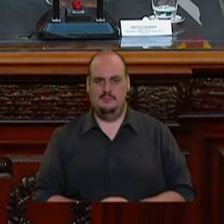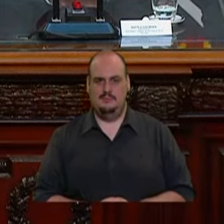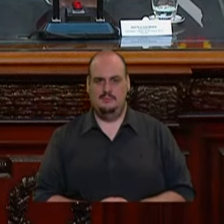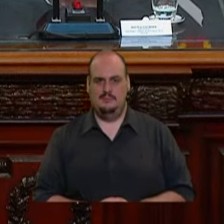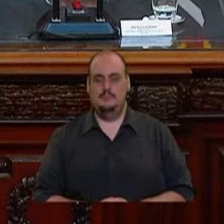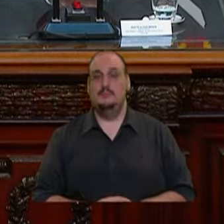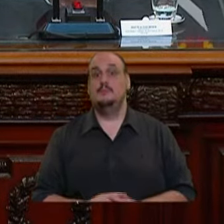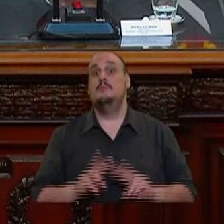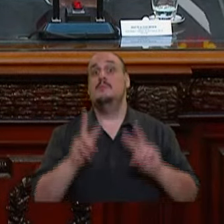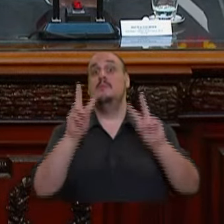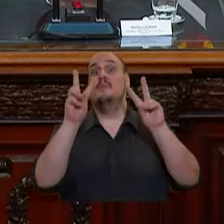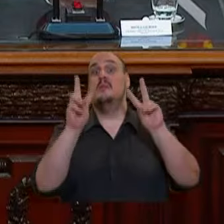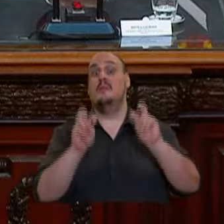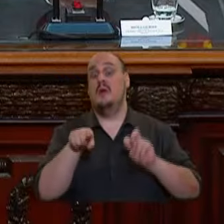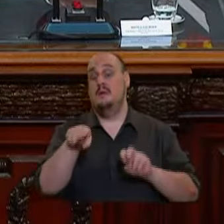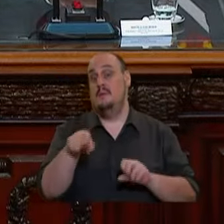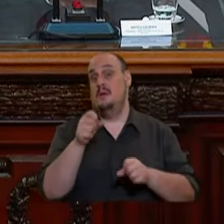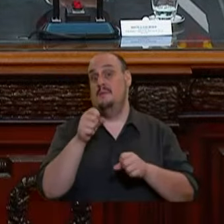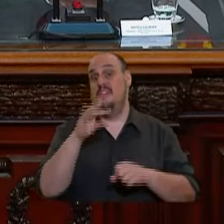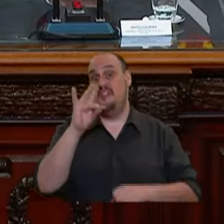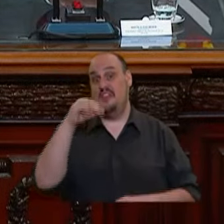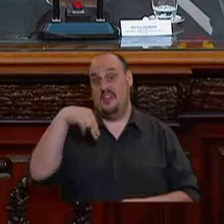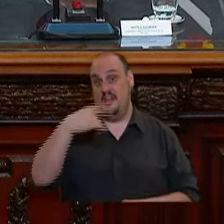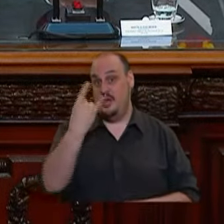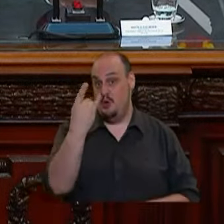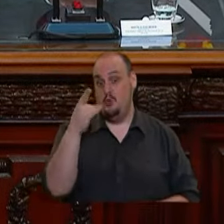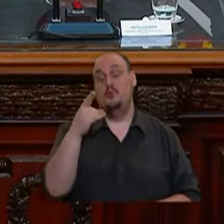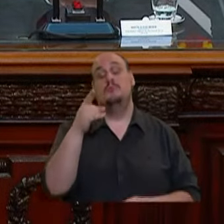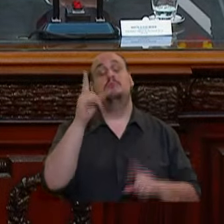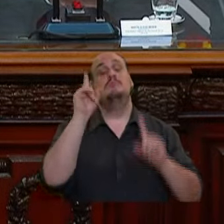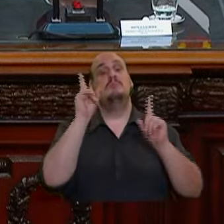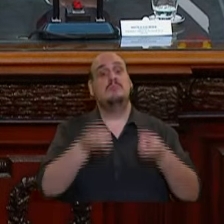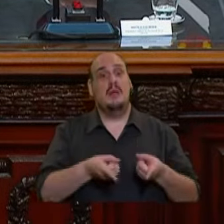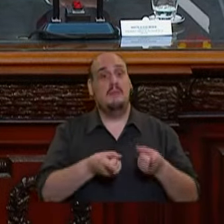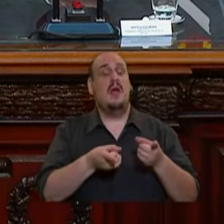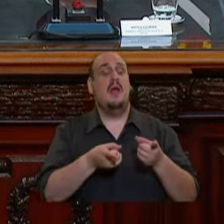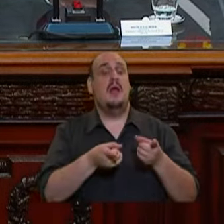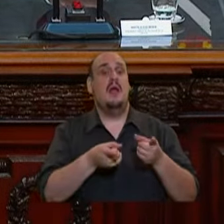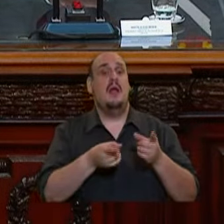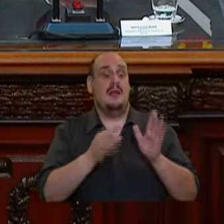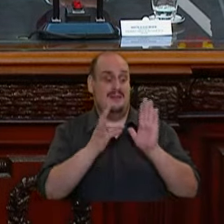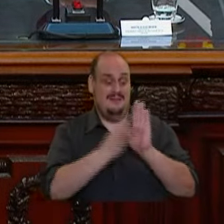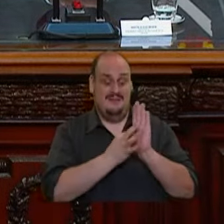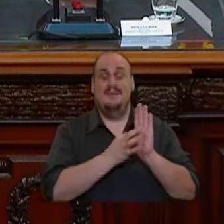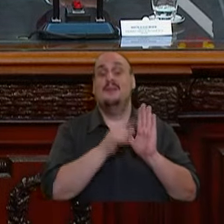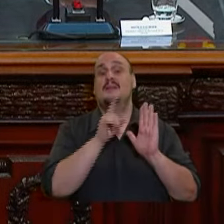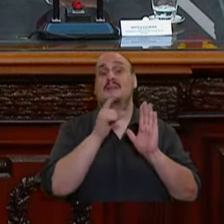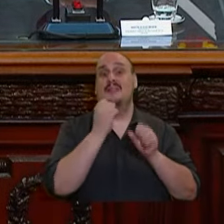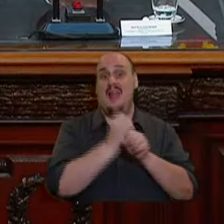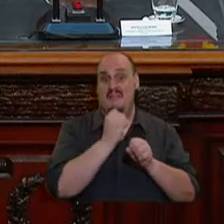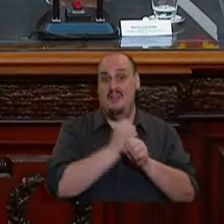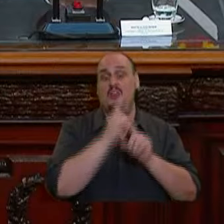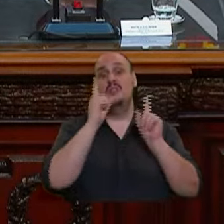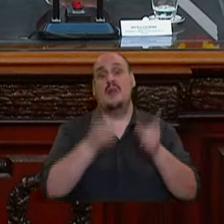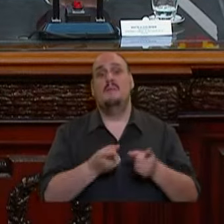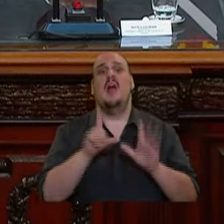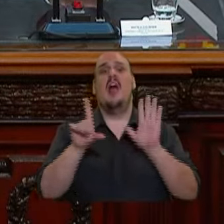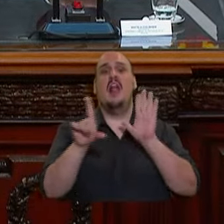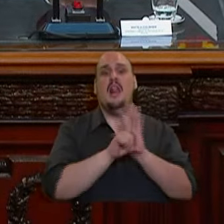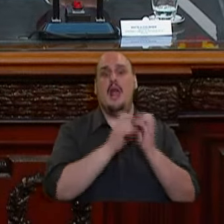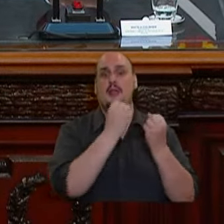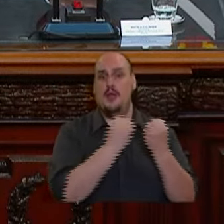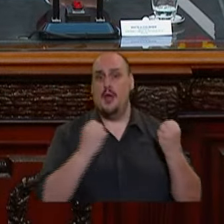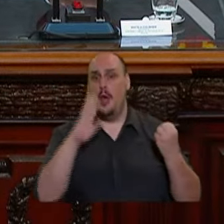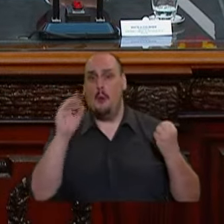Lo que pasó con el capítulo laboral del DNU y con la ley de bases y puntos de partida para la libertad de los argentinos, que reflejaban algunos de los